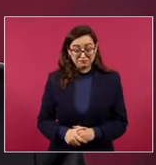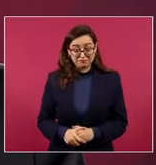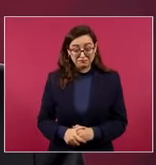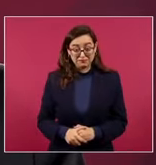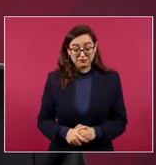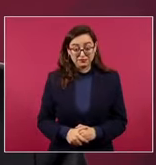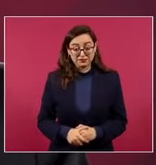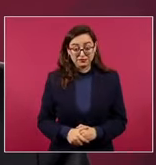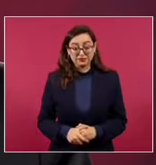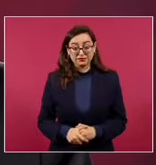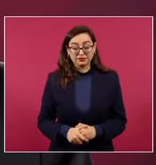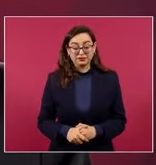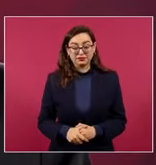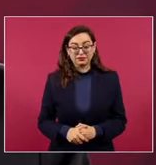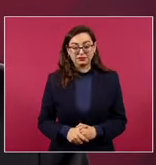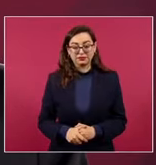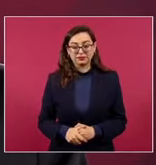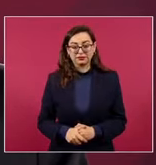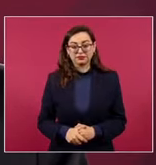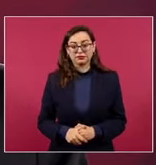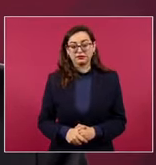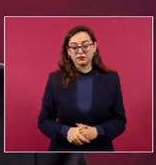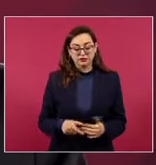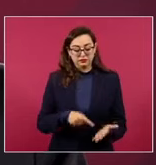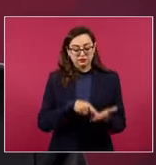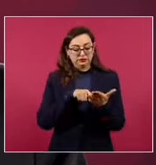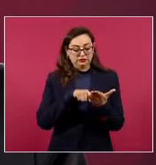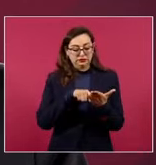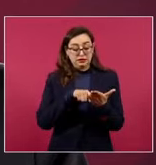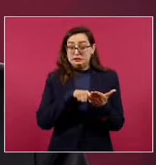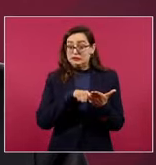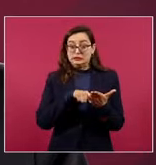De que se declara confidencial.